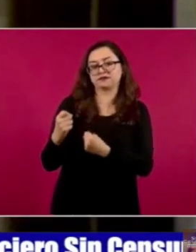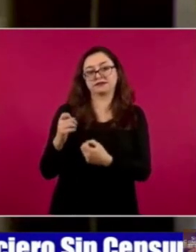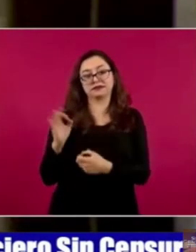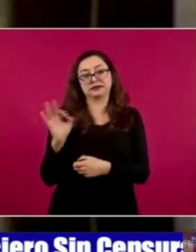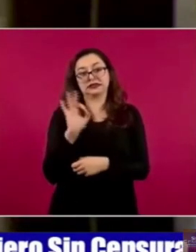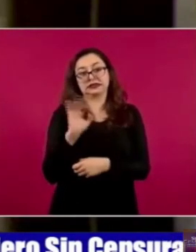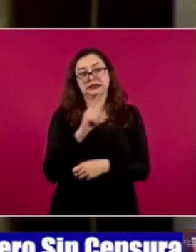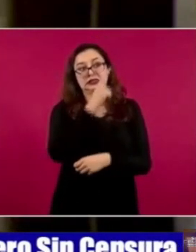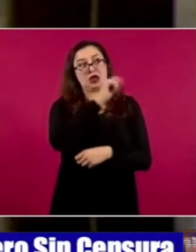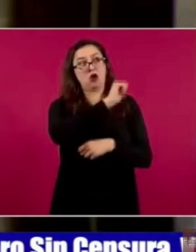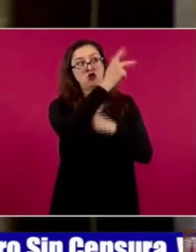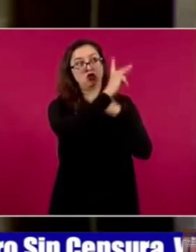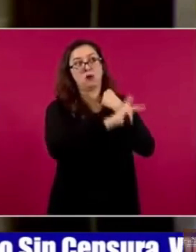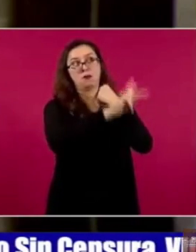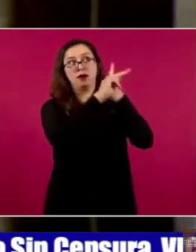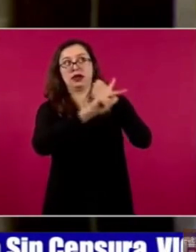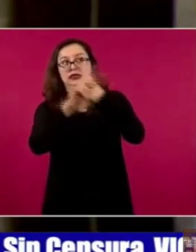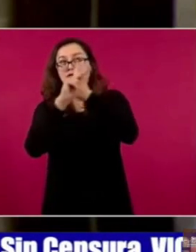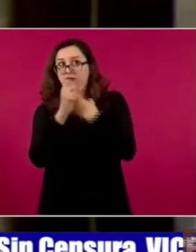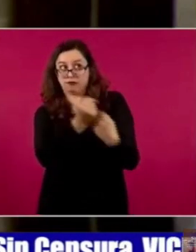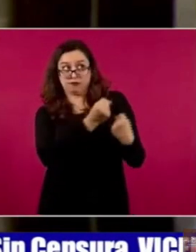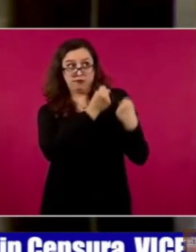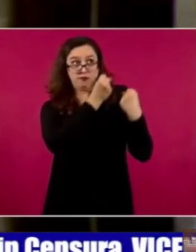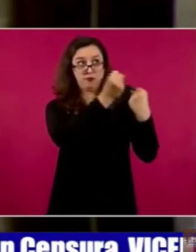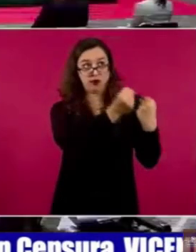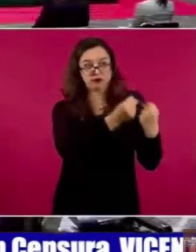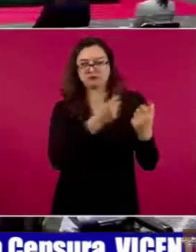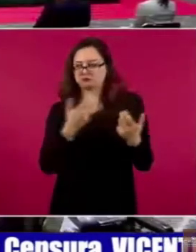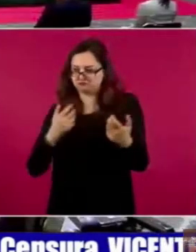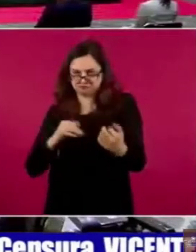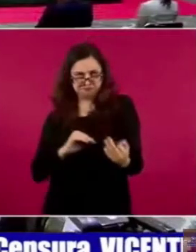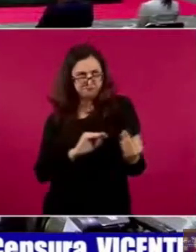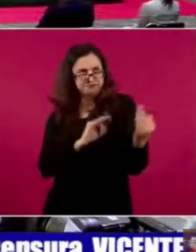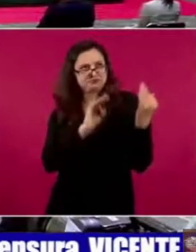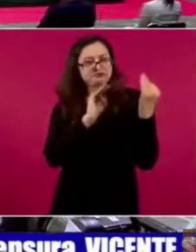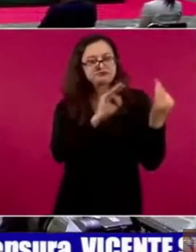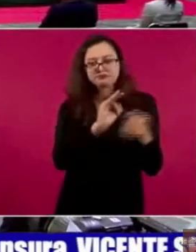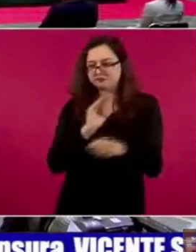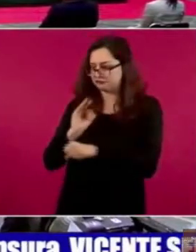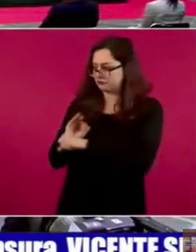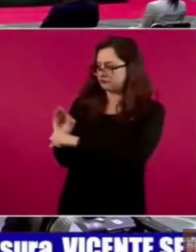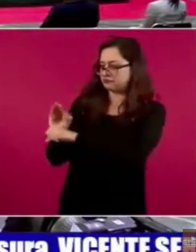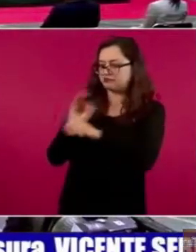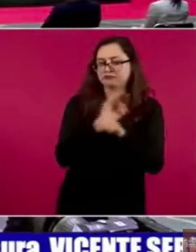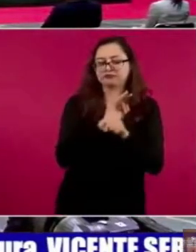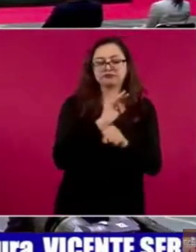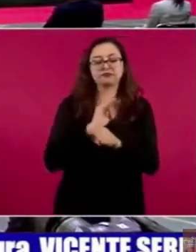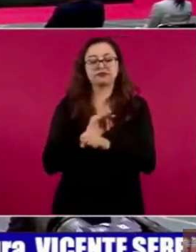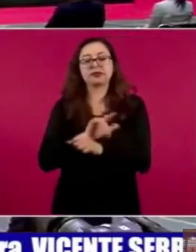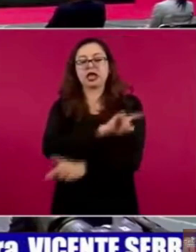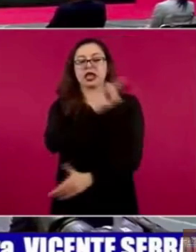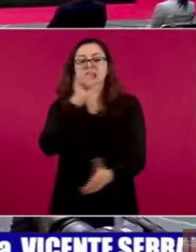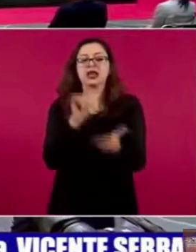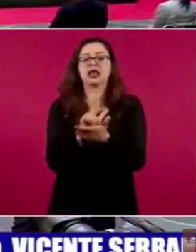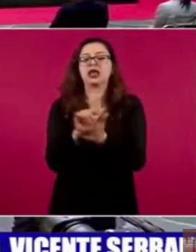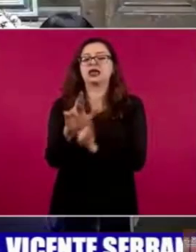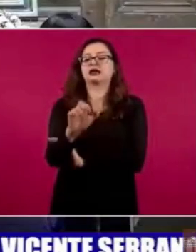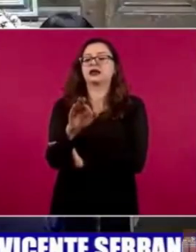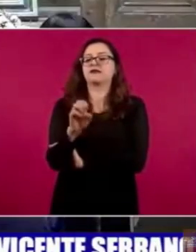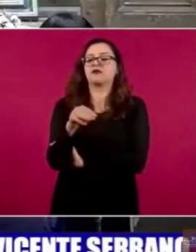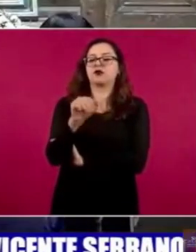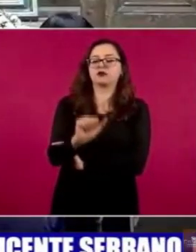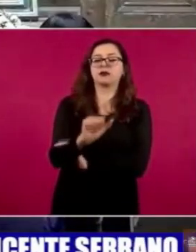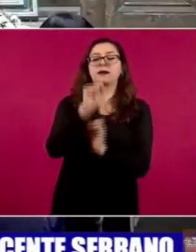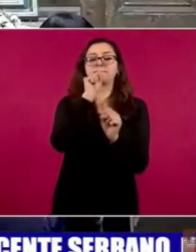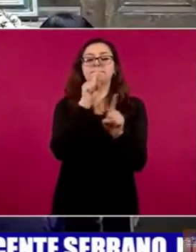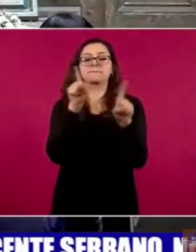las potencias, la reafirmación de las leyes de reforma y el apego estricto